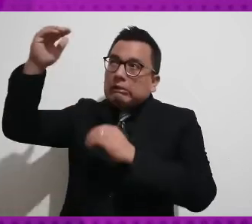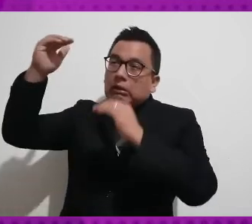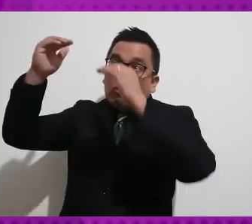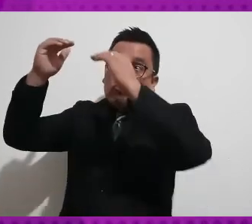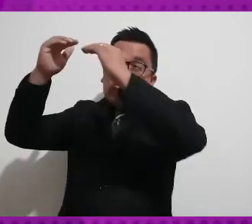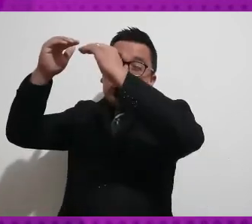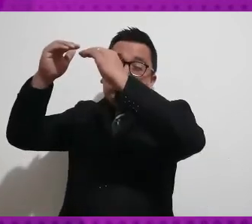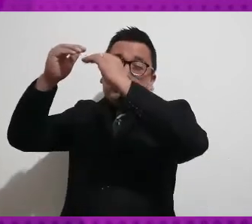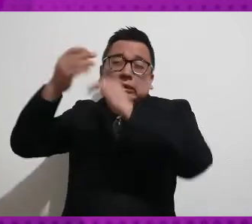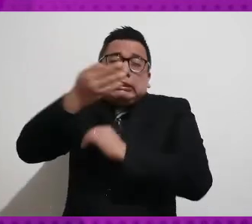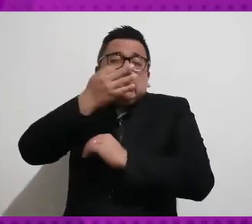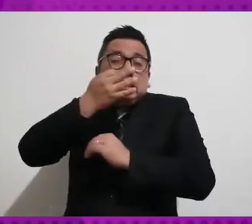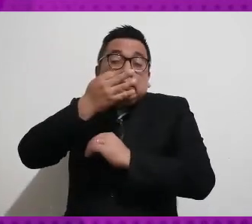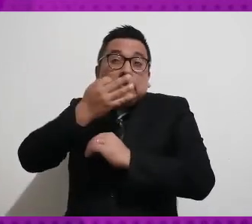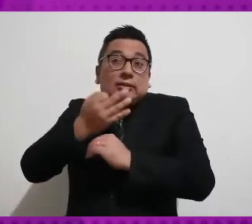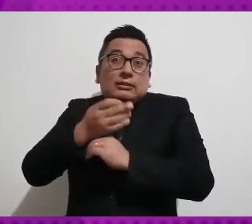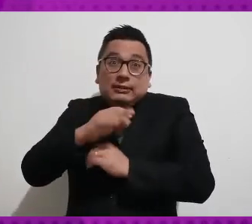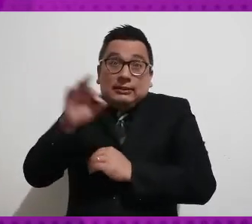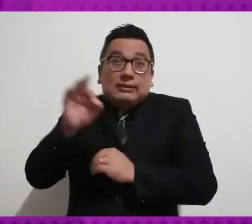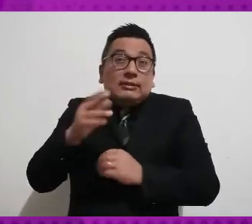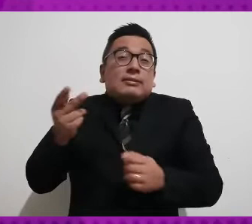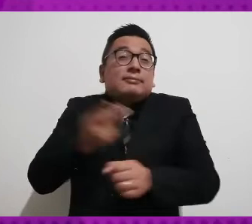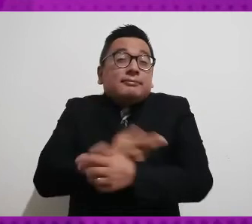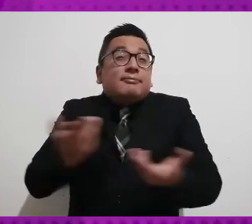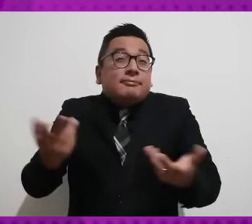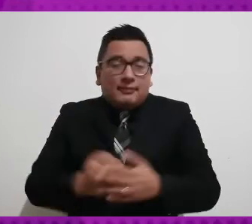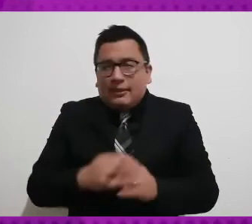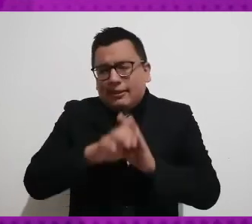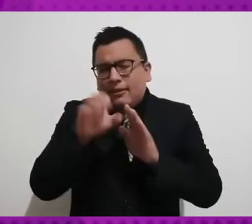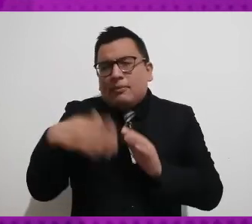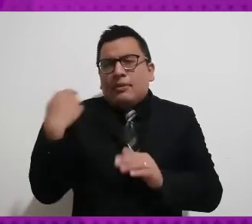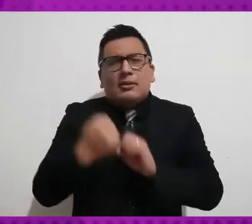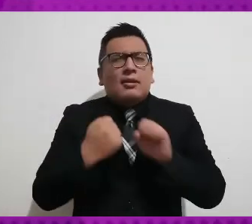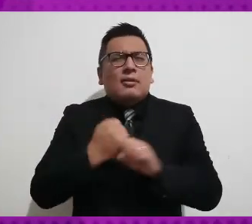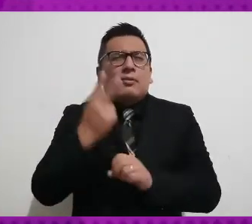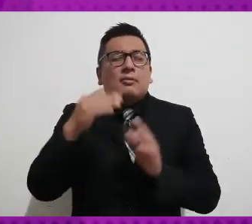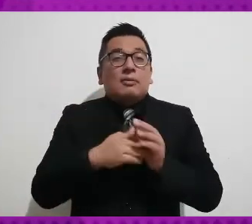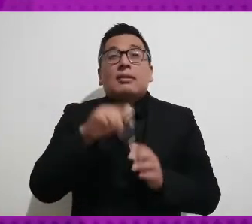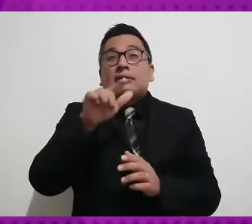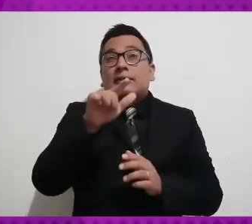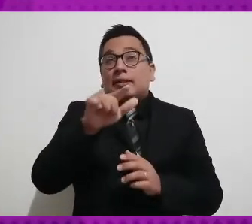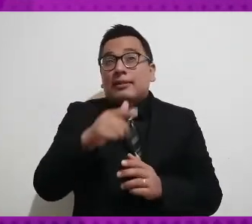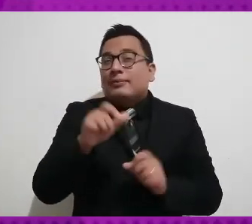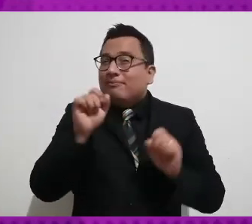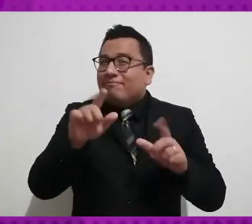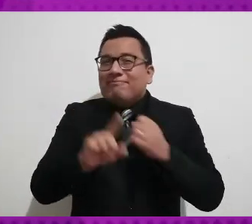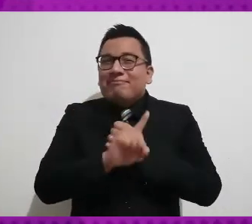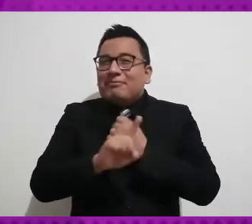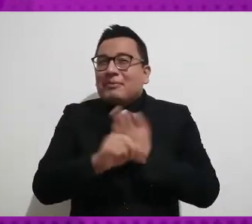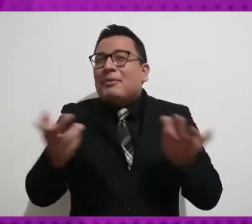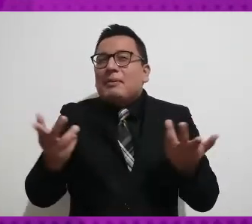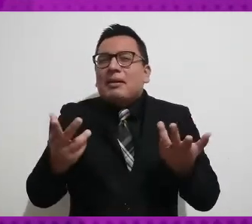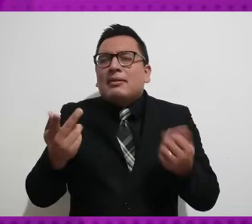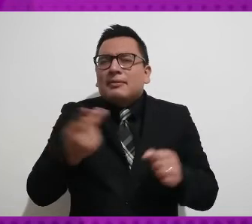acá, en las 4 elecciones que hemos tenido, pues prácticamente han sido los mismos. El PREP ha funcionado, el sistema